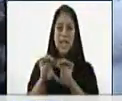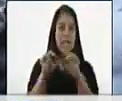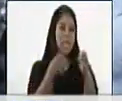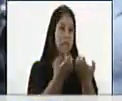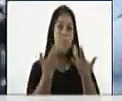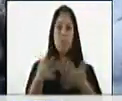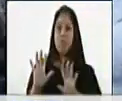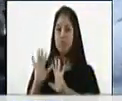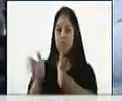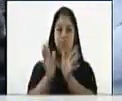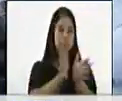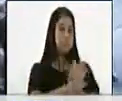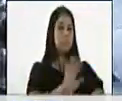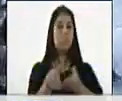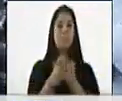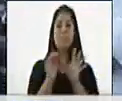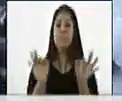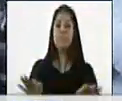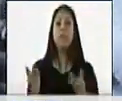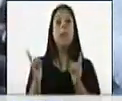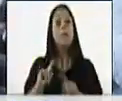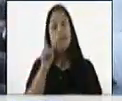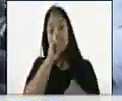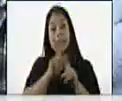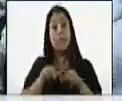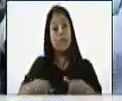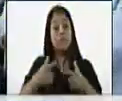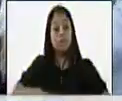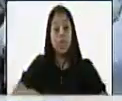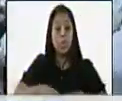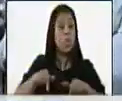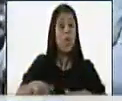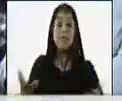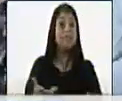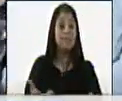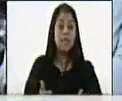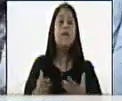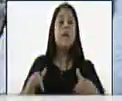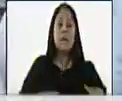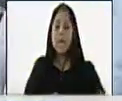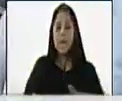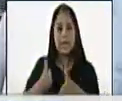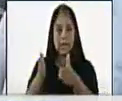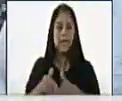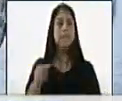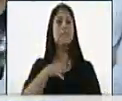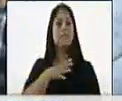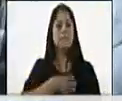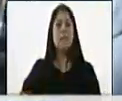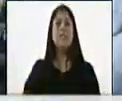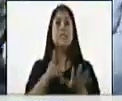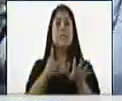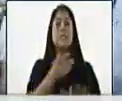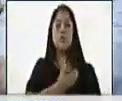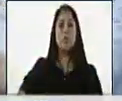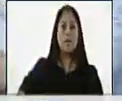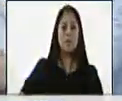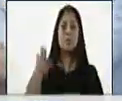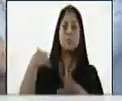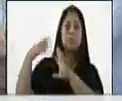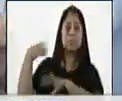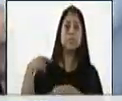todo puesto. Pero también estamos parados en un lugar de una carretera en donde han pasado 6 gobiernos,